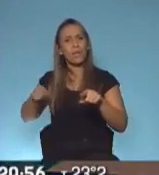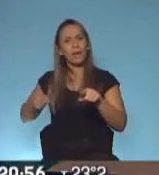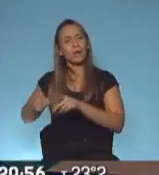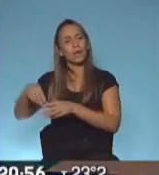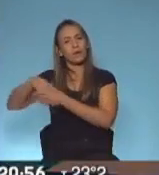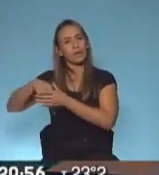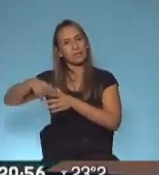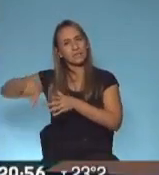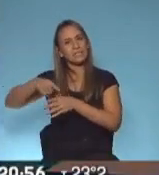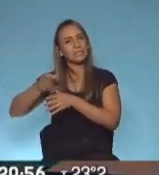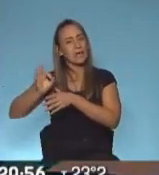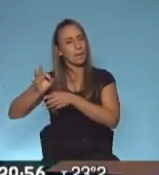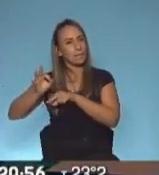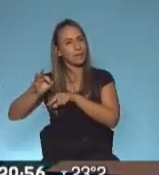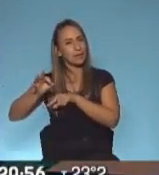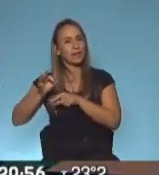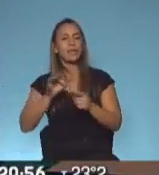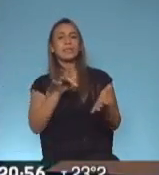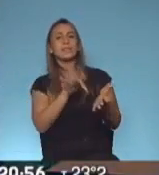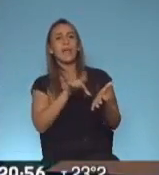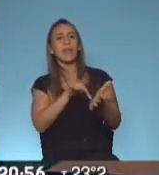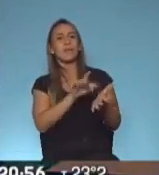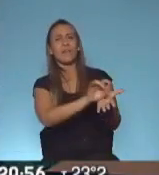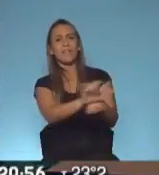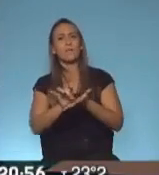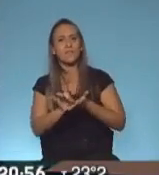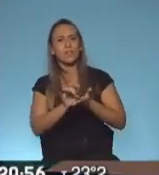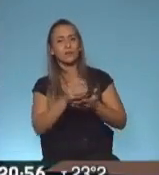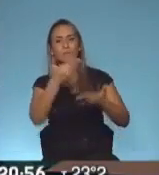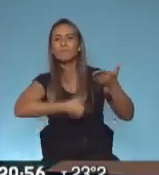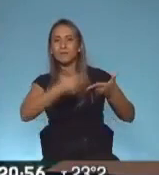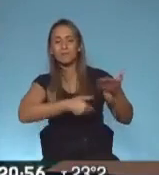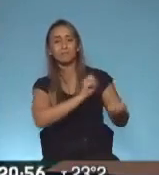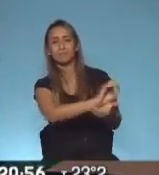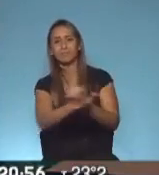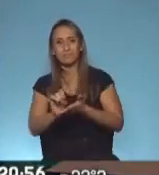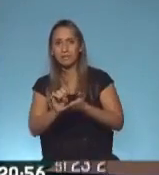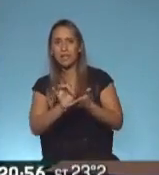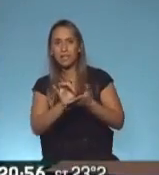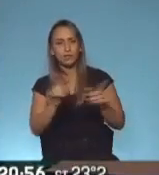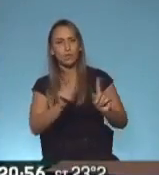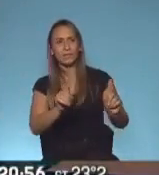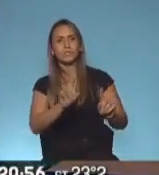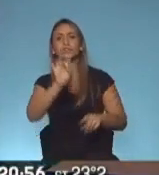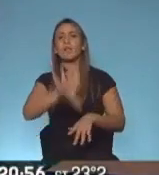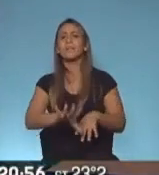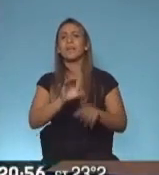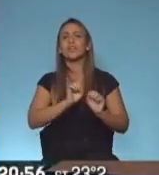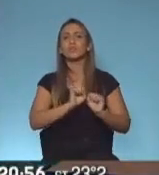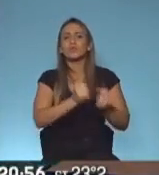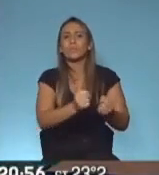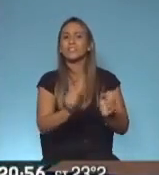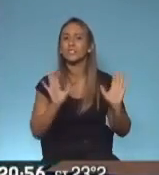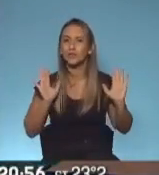saben que los telegramas, que no fueron de despido sino de suspensión, no se renovaron los contratos. Exactamente, no fueron notificados